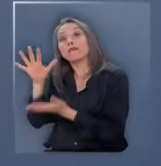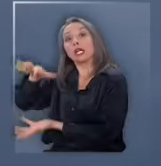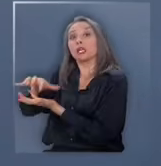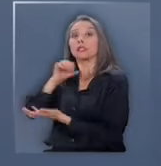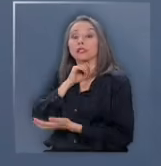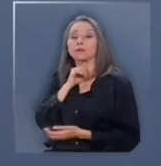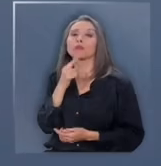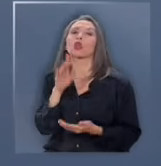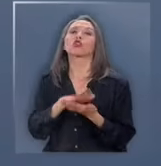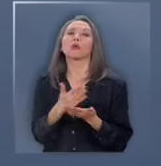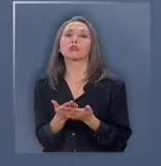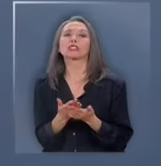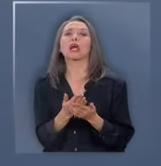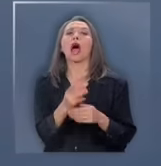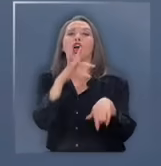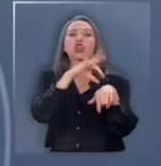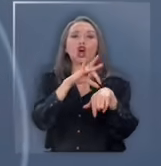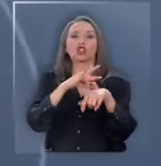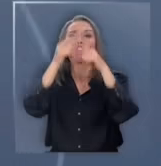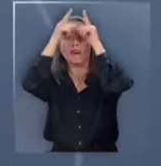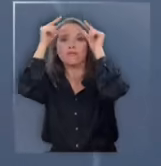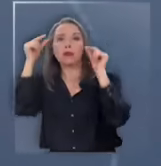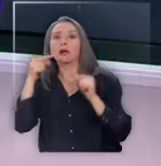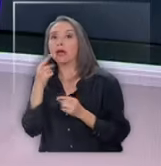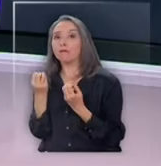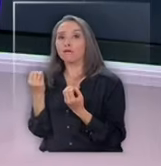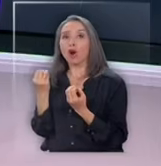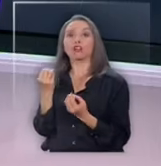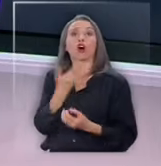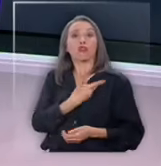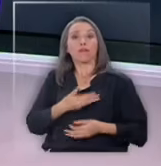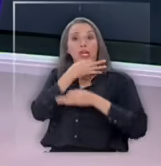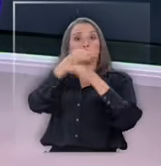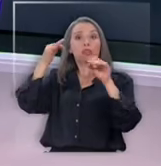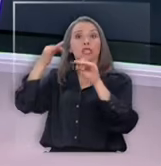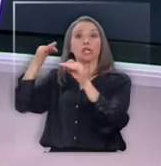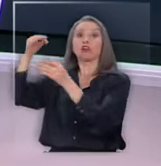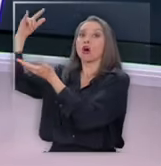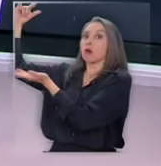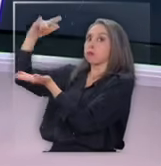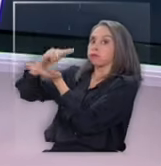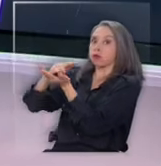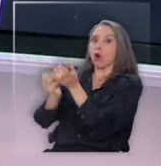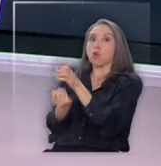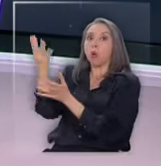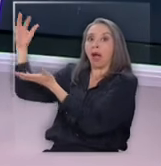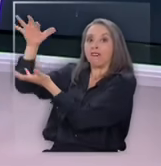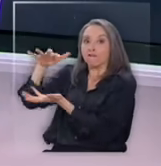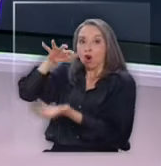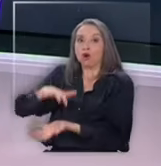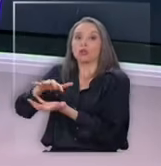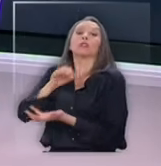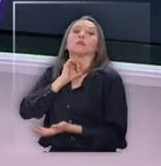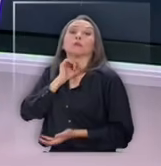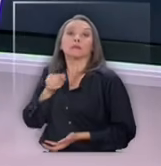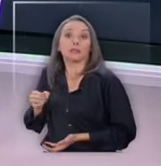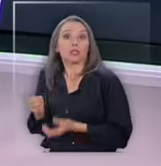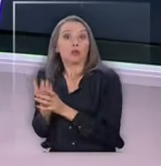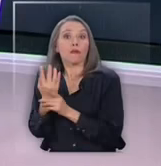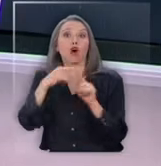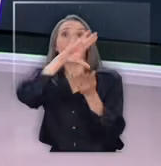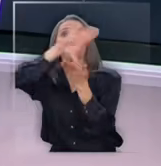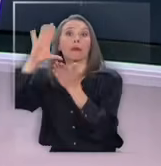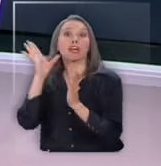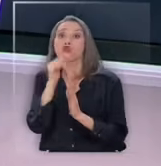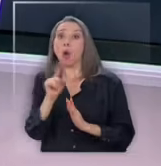y es muy buena noticia que podamos tener ventiladores nuevos porque otros países no lo han podido tener pero detrás de cada ventilador hay un equipo de gente